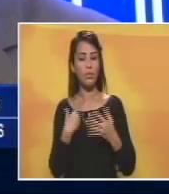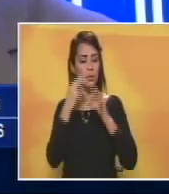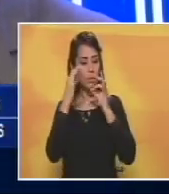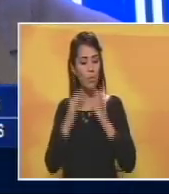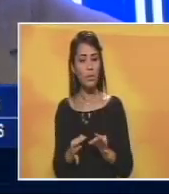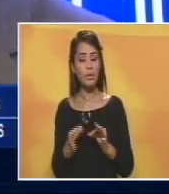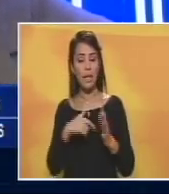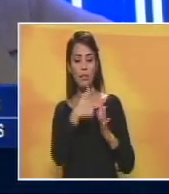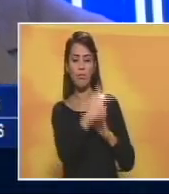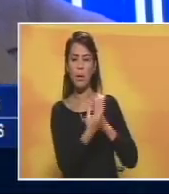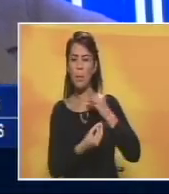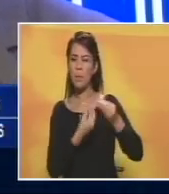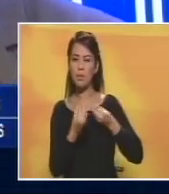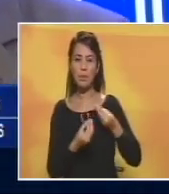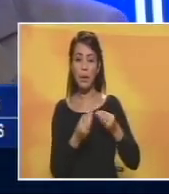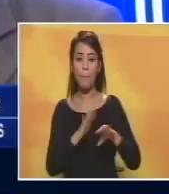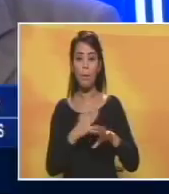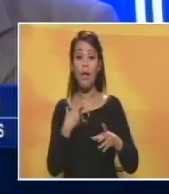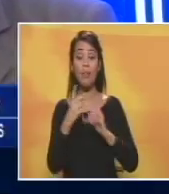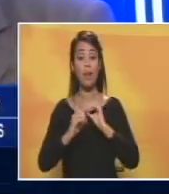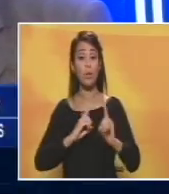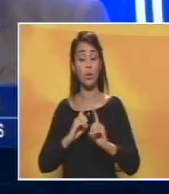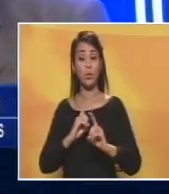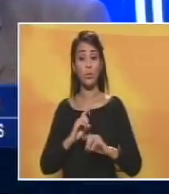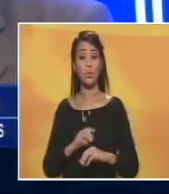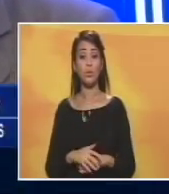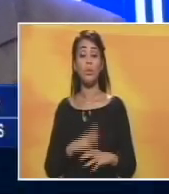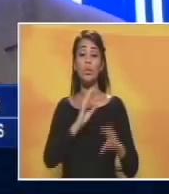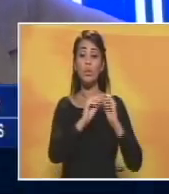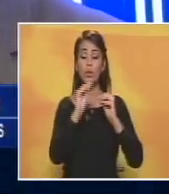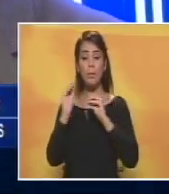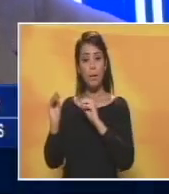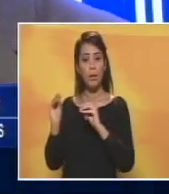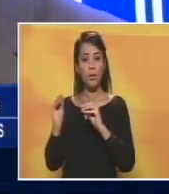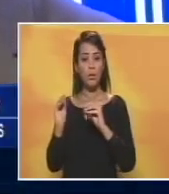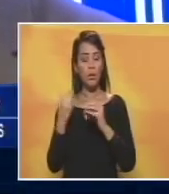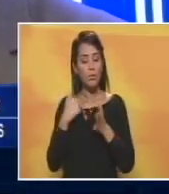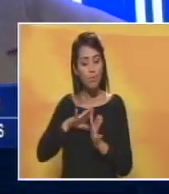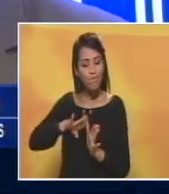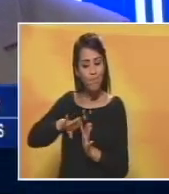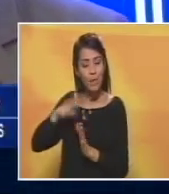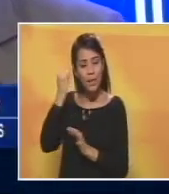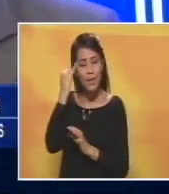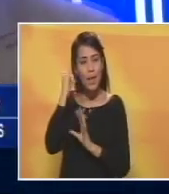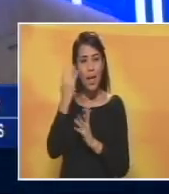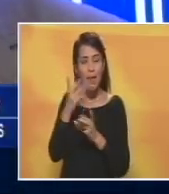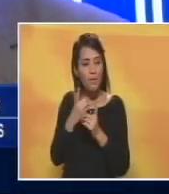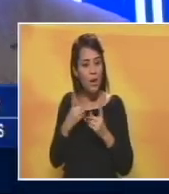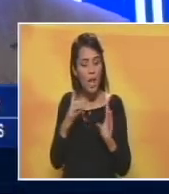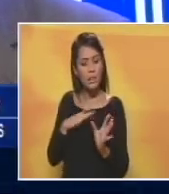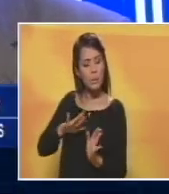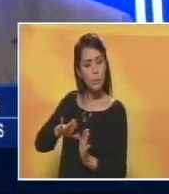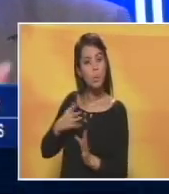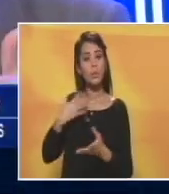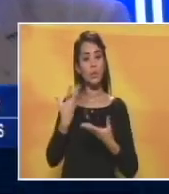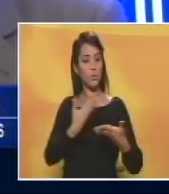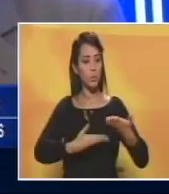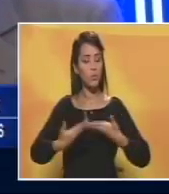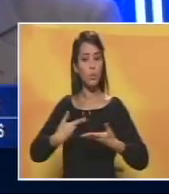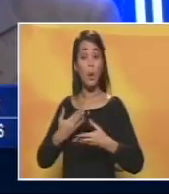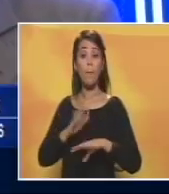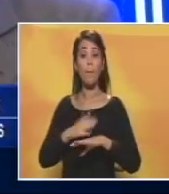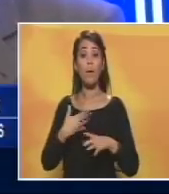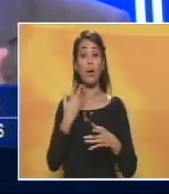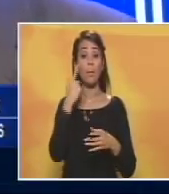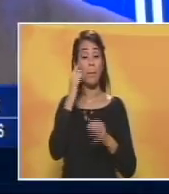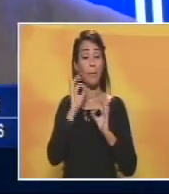acciones a tomar luego del desenlace del diálogo. Hizo un llamado a colocar a un lado las diferencias y mantenerse unidos para hacer frente a las venideras